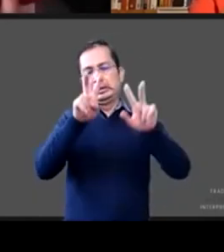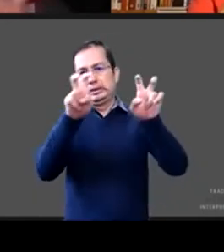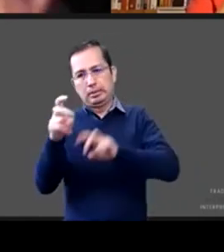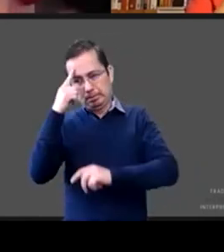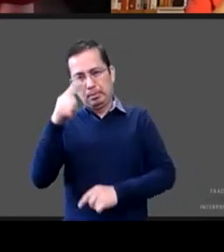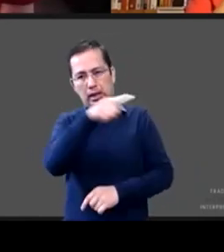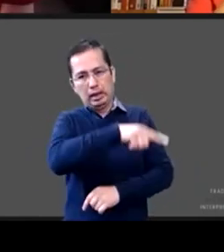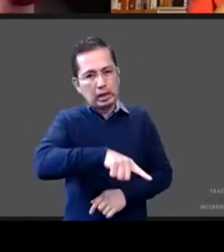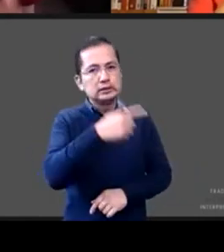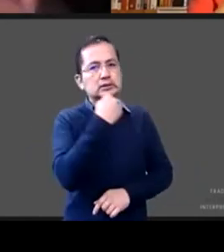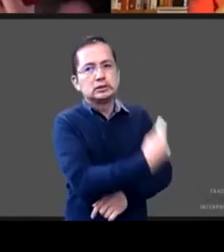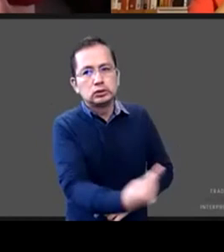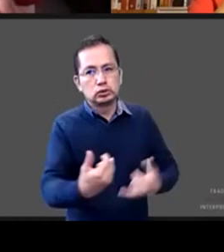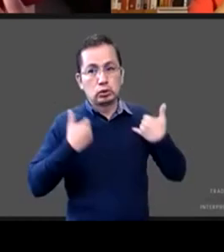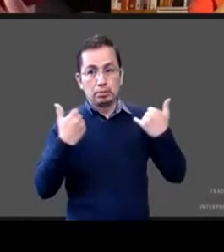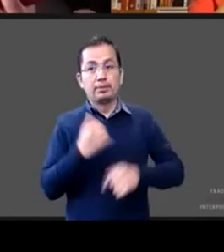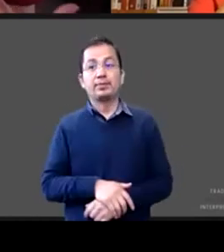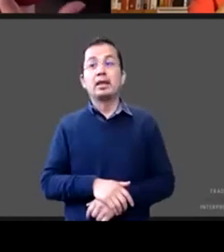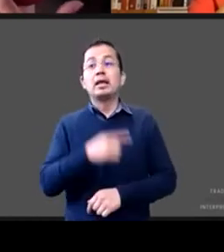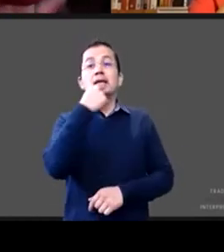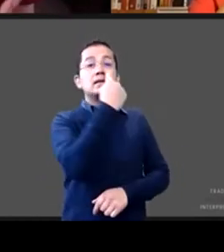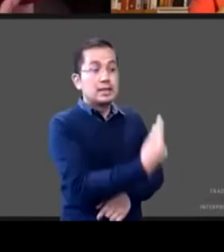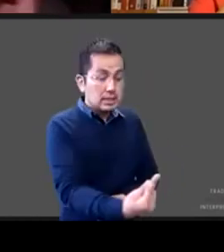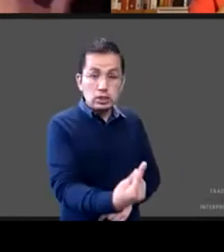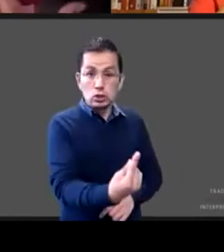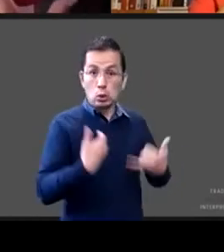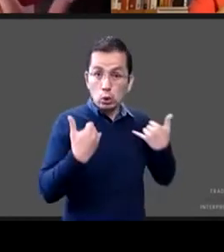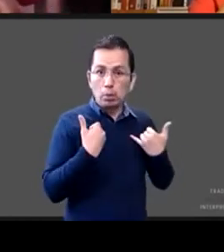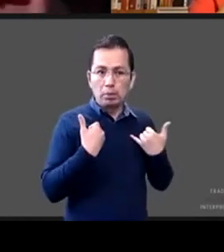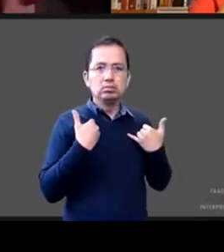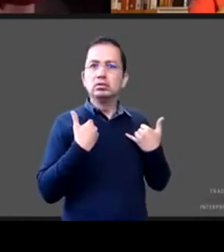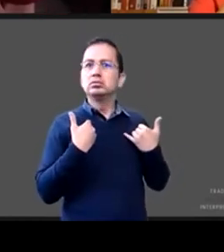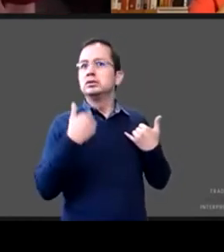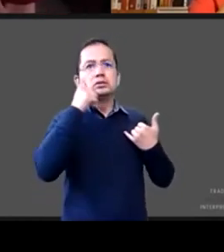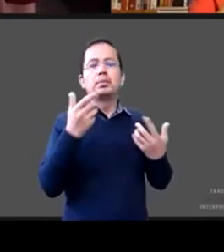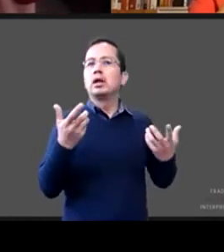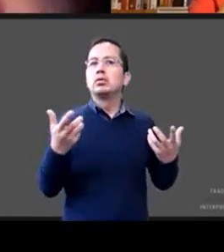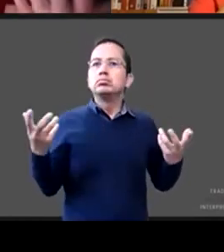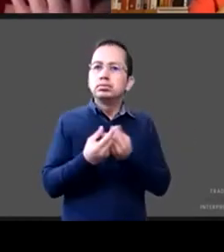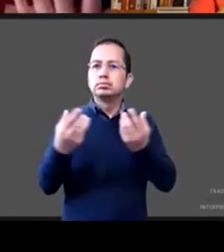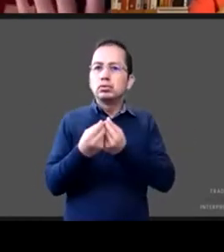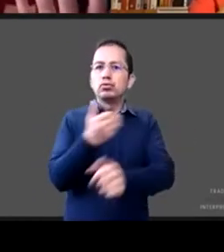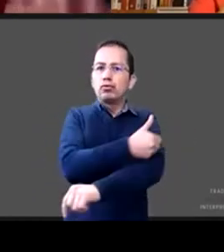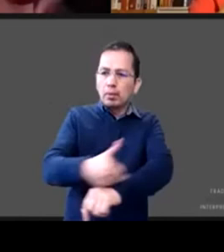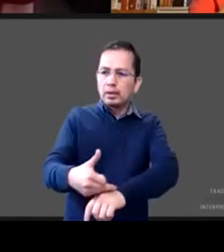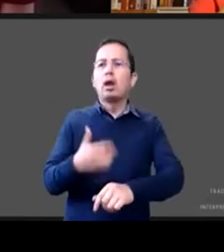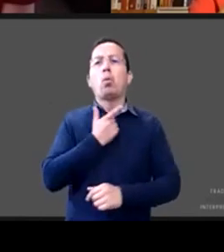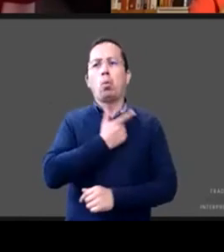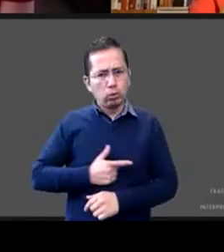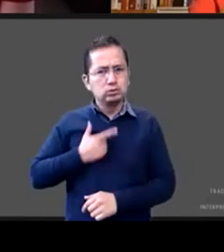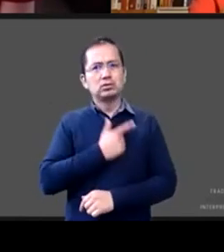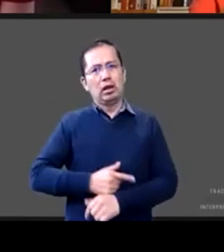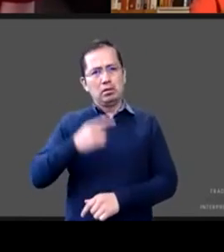pasar tiempo con su familia, y más si este es un tiempo donde puedan compartir el juego, ¿no? Sin embargo, vivimos en un mundo que no nos